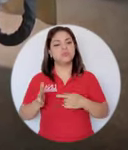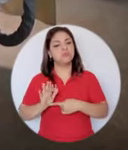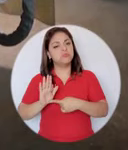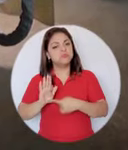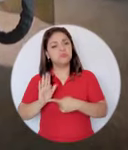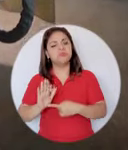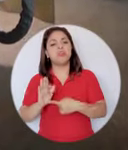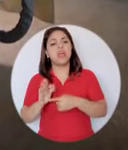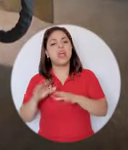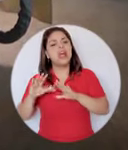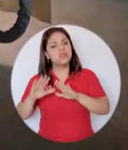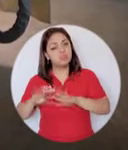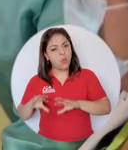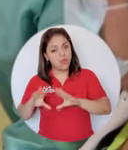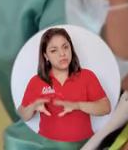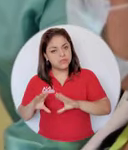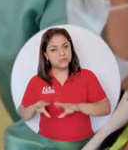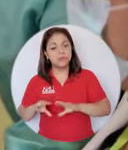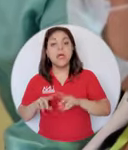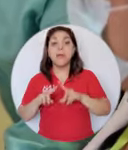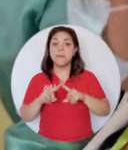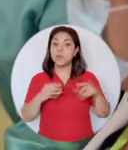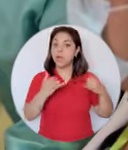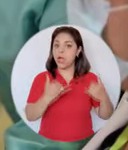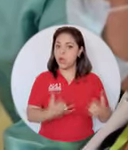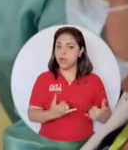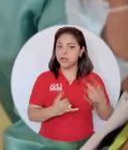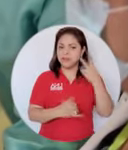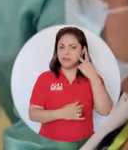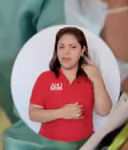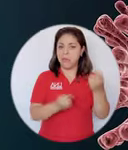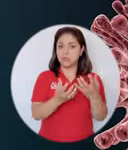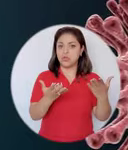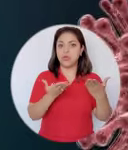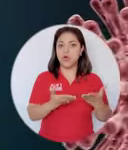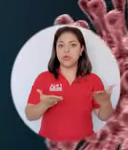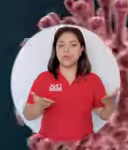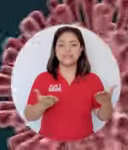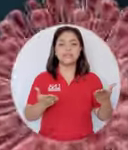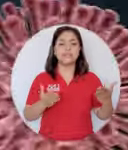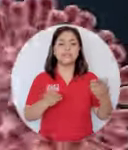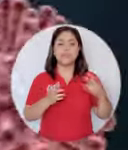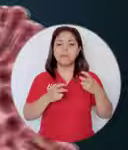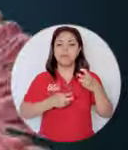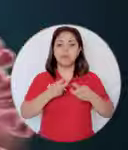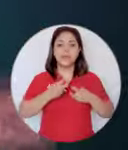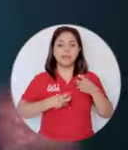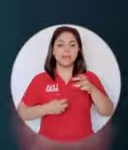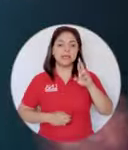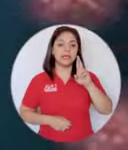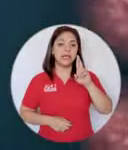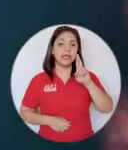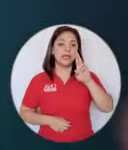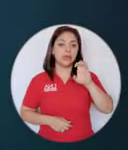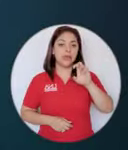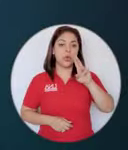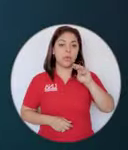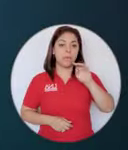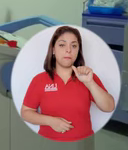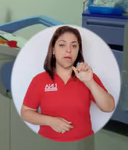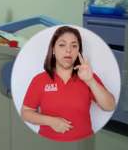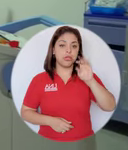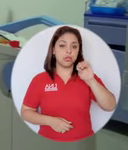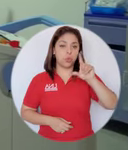Sin embargo, podemos también hoy en día contabilizar manifestaciones reumatológicas, como por